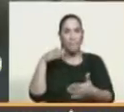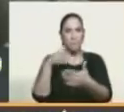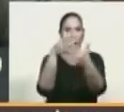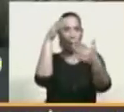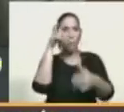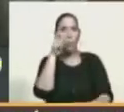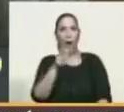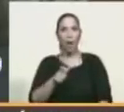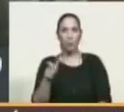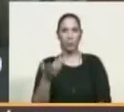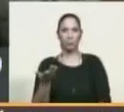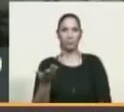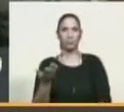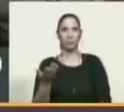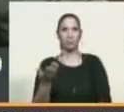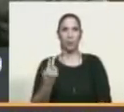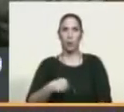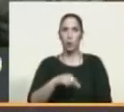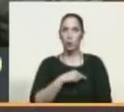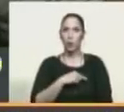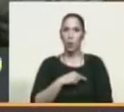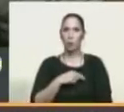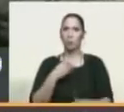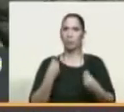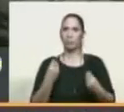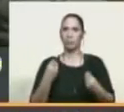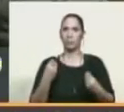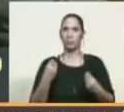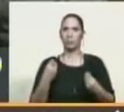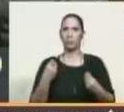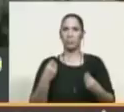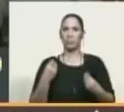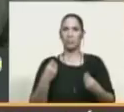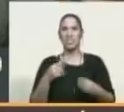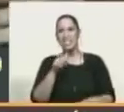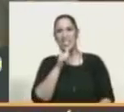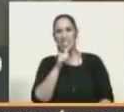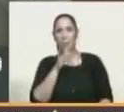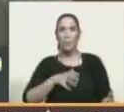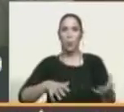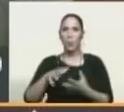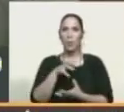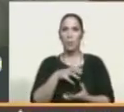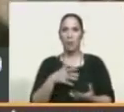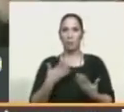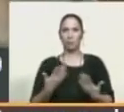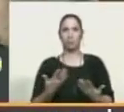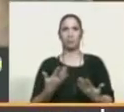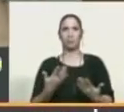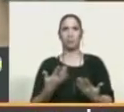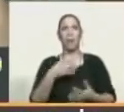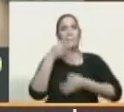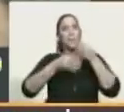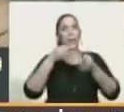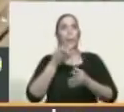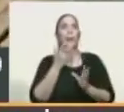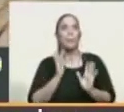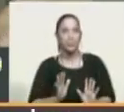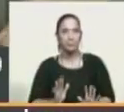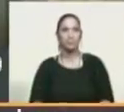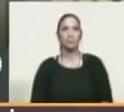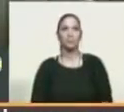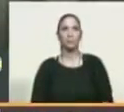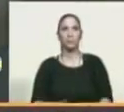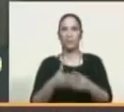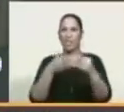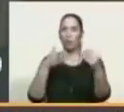sea, nosotros estábamos poniendo todo y el impacto lo estaba sintiendo quién estaba poniendo todo. Me explico, el dólar no